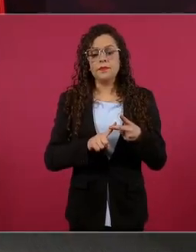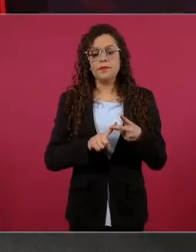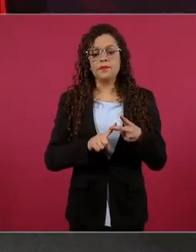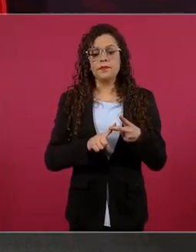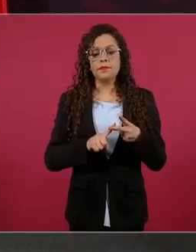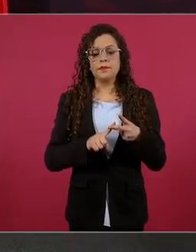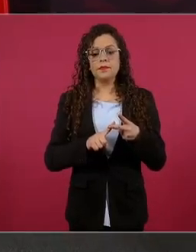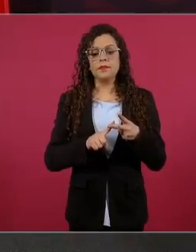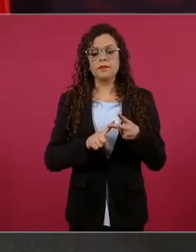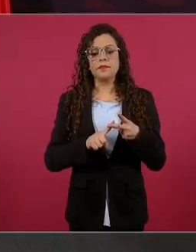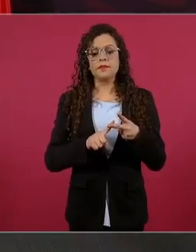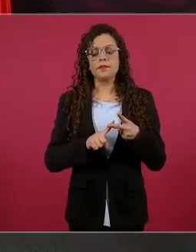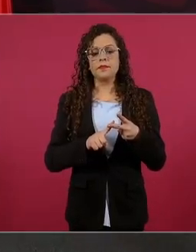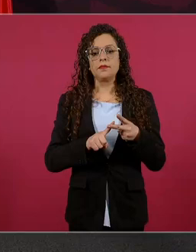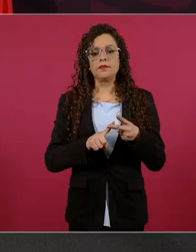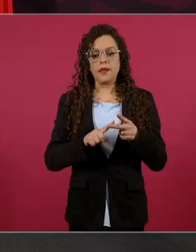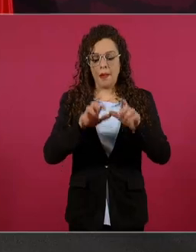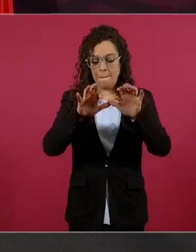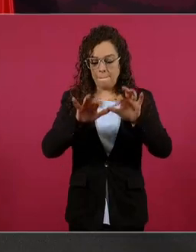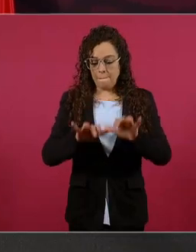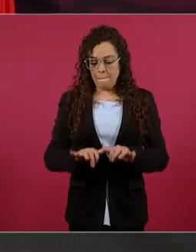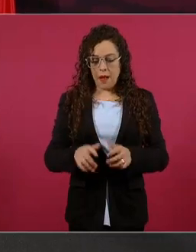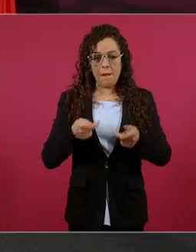los proyectos.